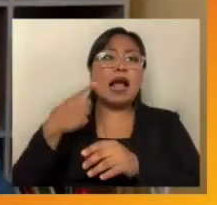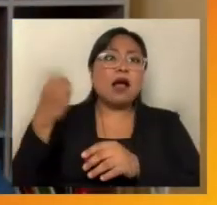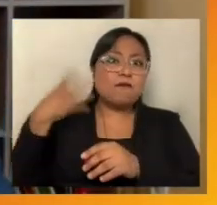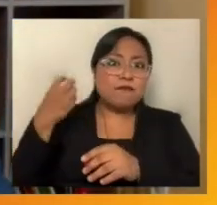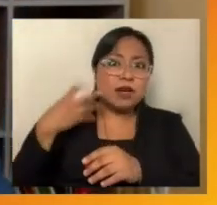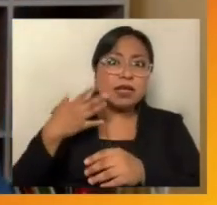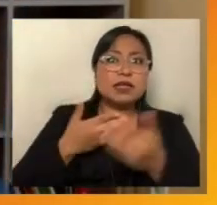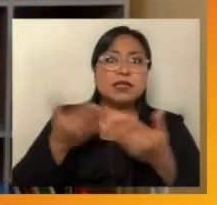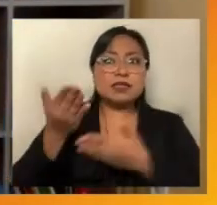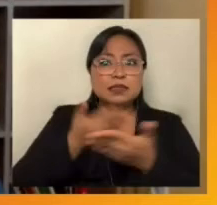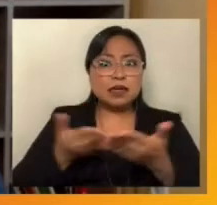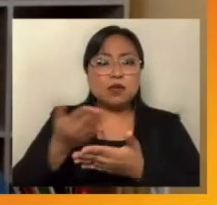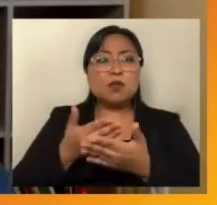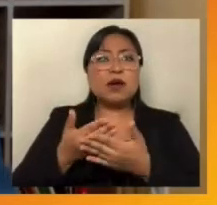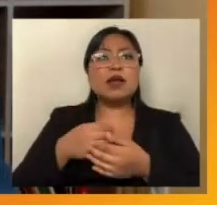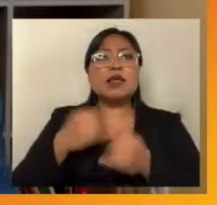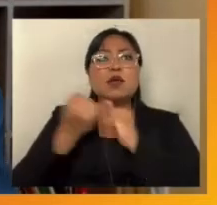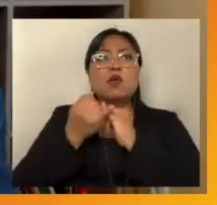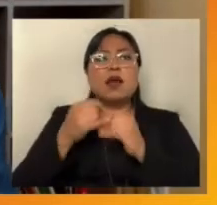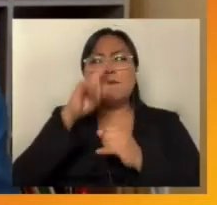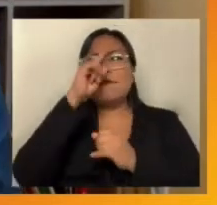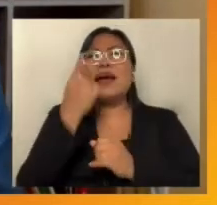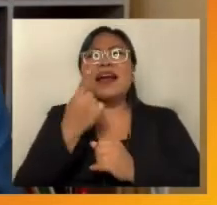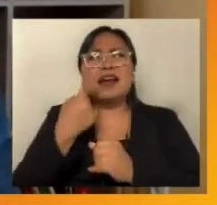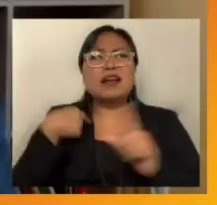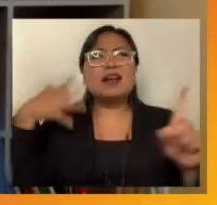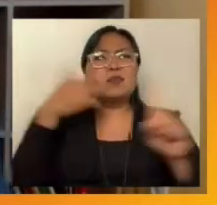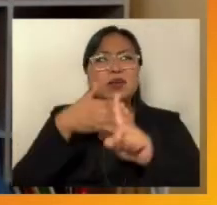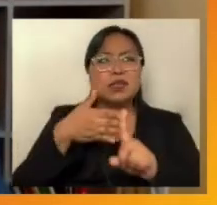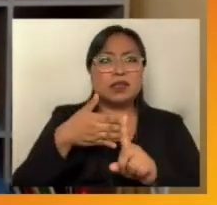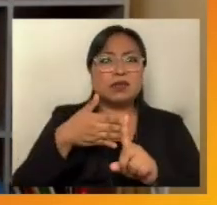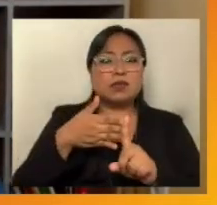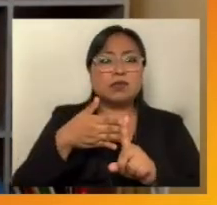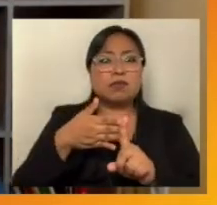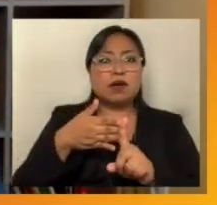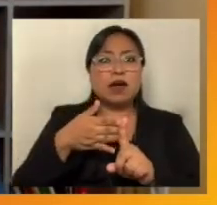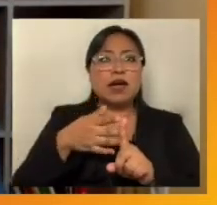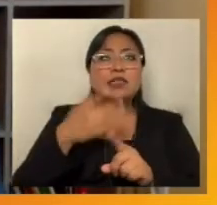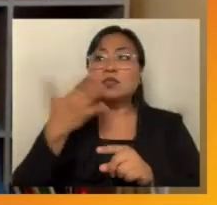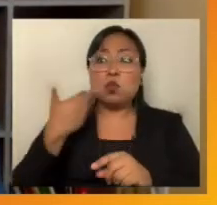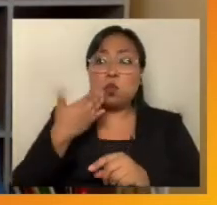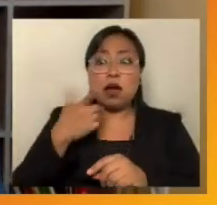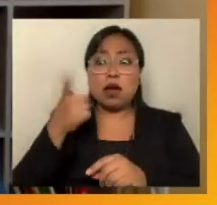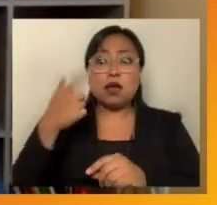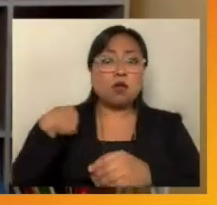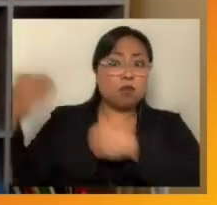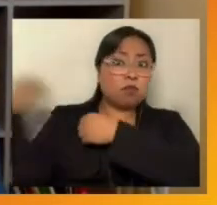qué estoy publicando? Si no existe una llamada a la acción,